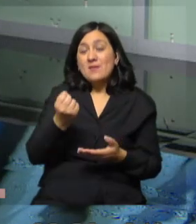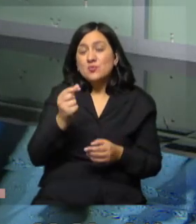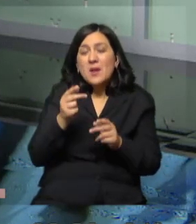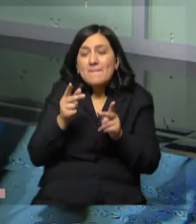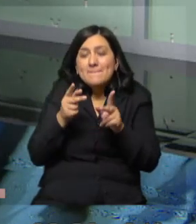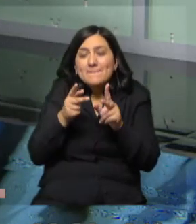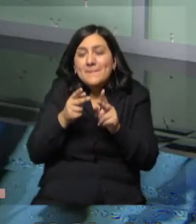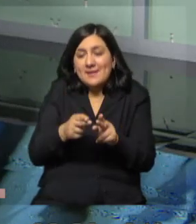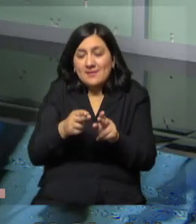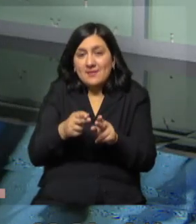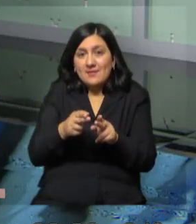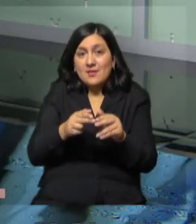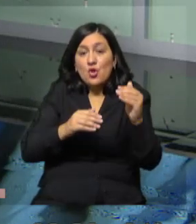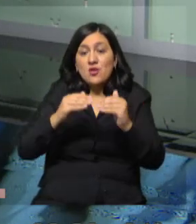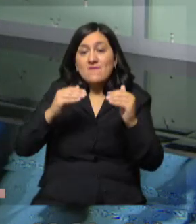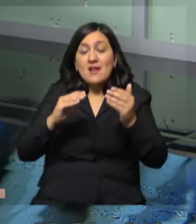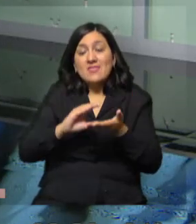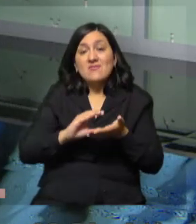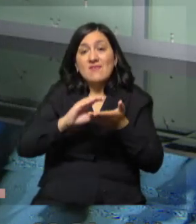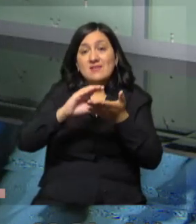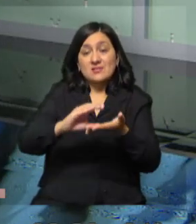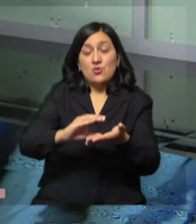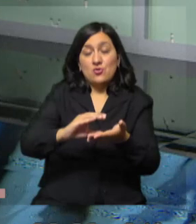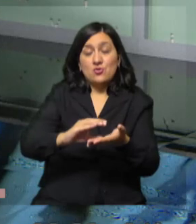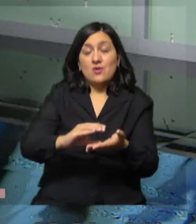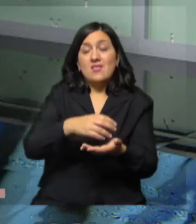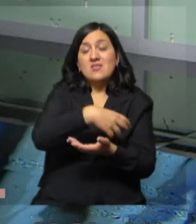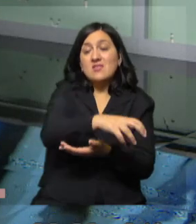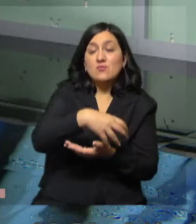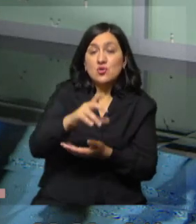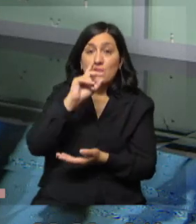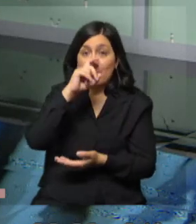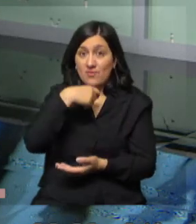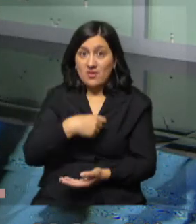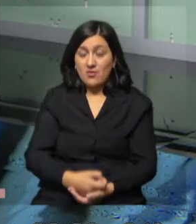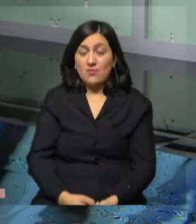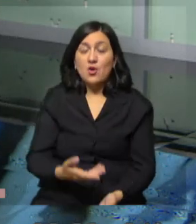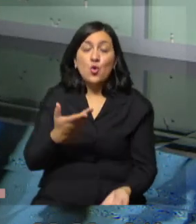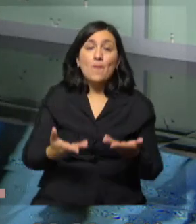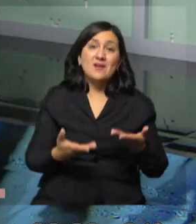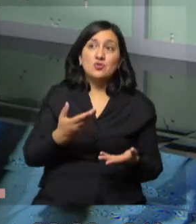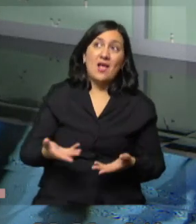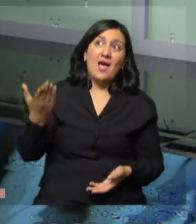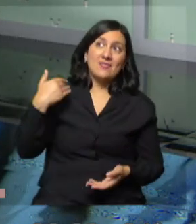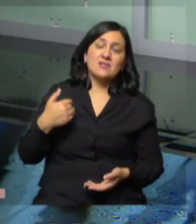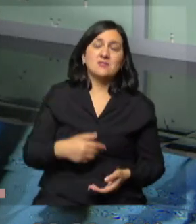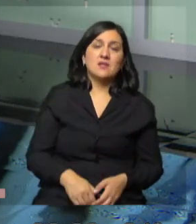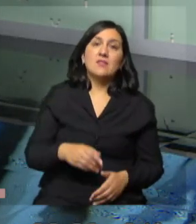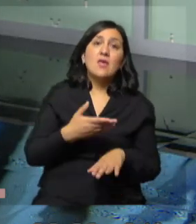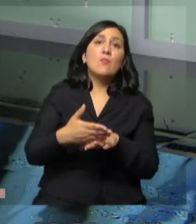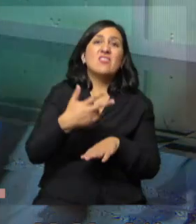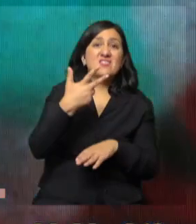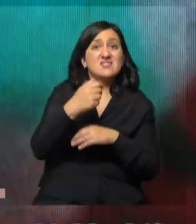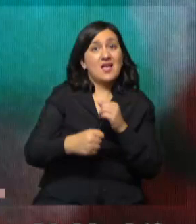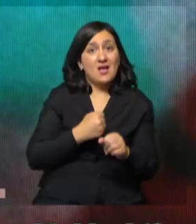parte de los niveles de inversión en distribución en Montevideo, lo que se venía invirtiendo antes, recién ahora. Pasaron 3 años. Y bueno,